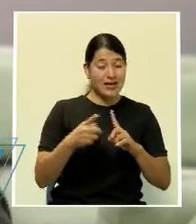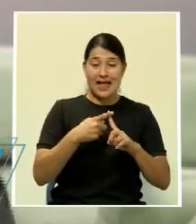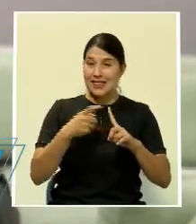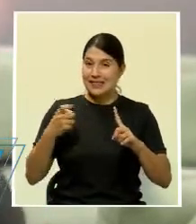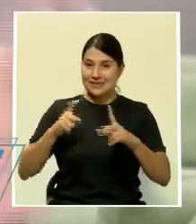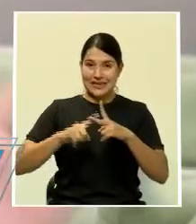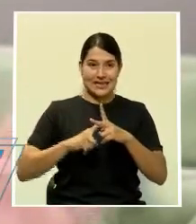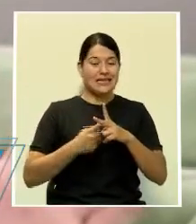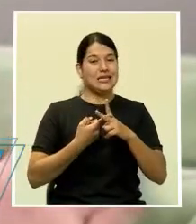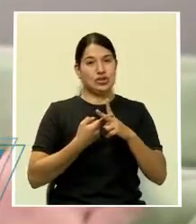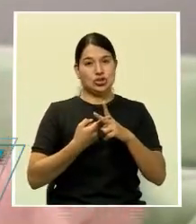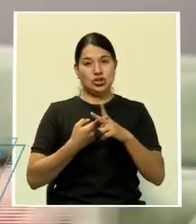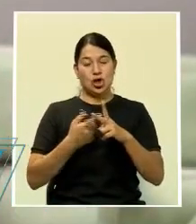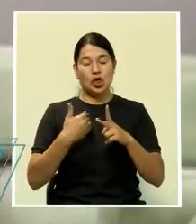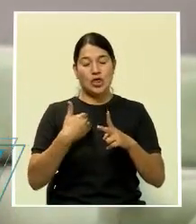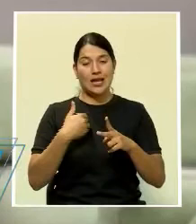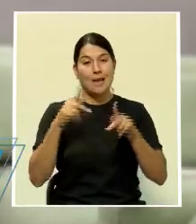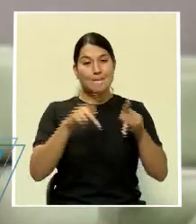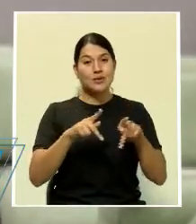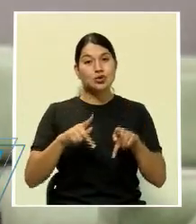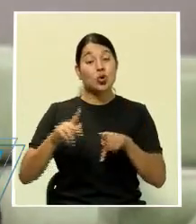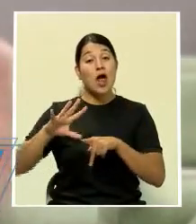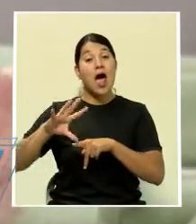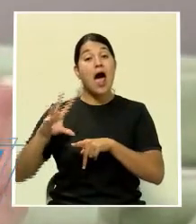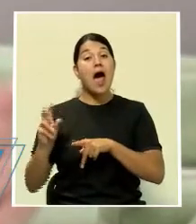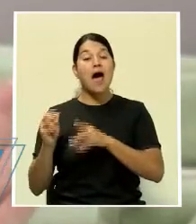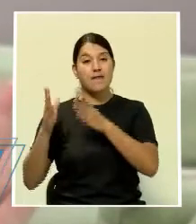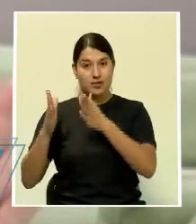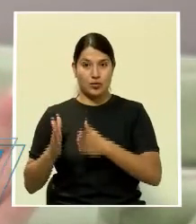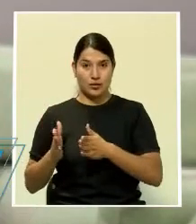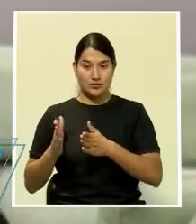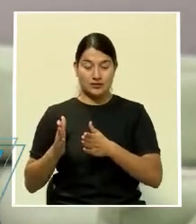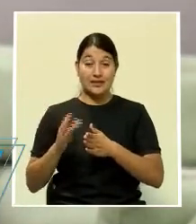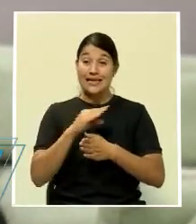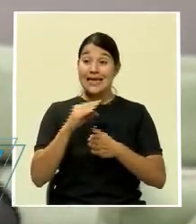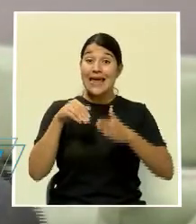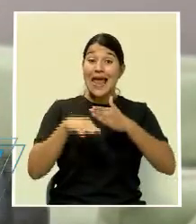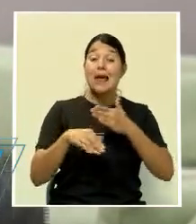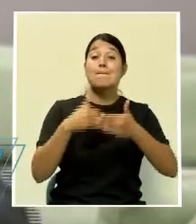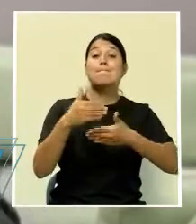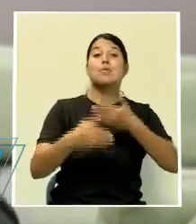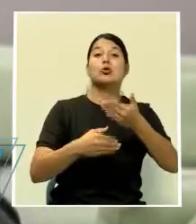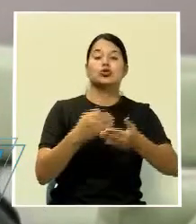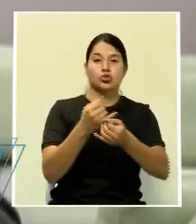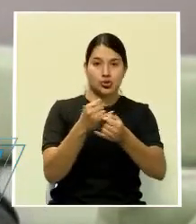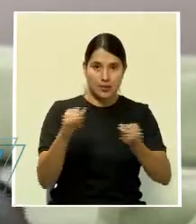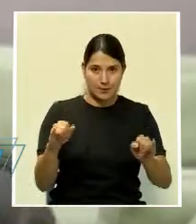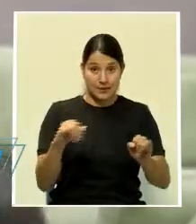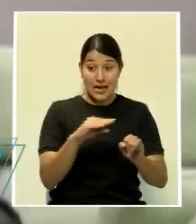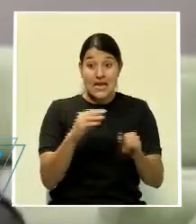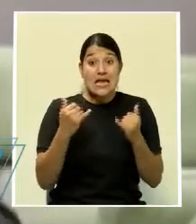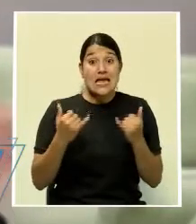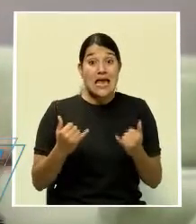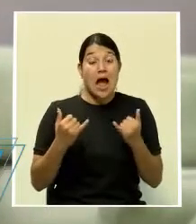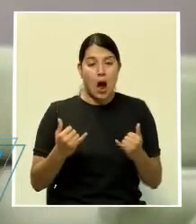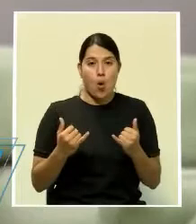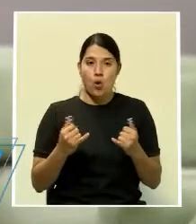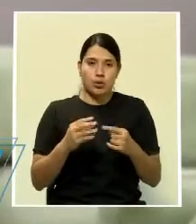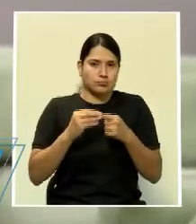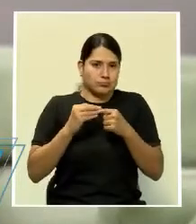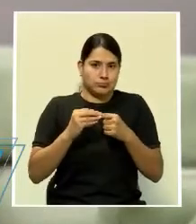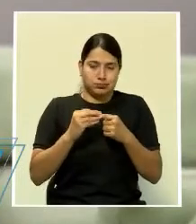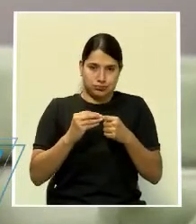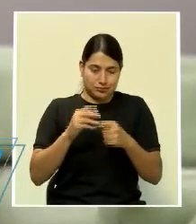nación antes de su independencia y durante el proceso de la independencia, y en la actualidad como